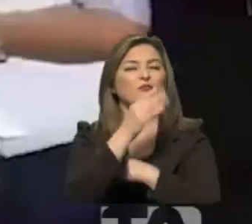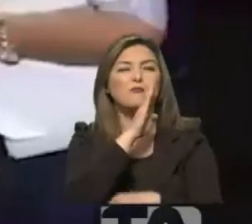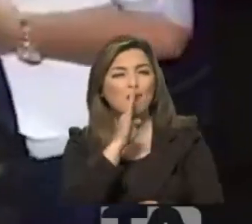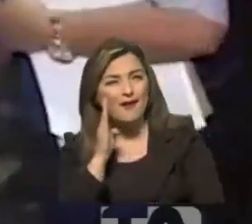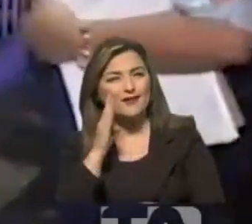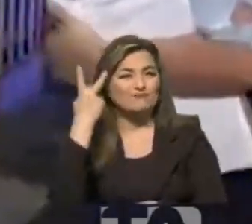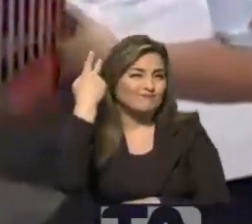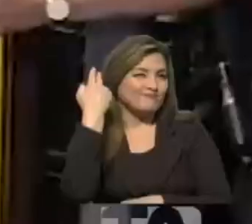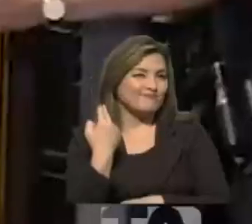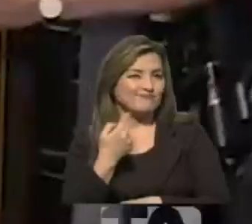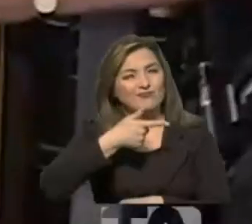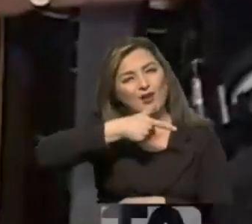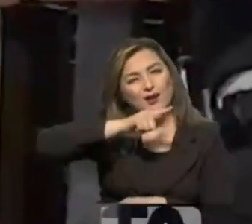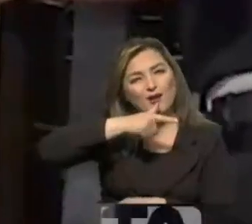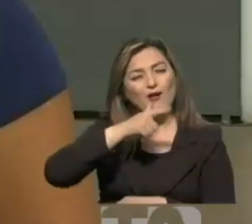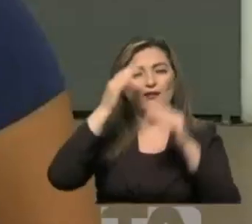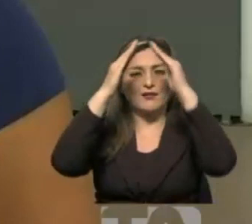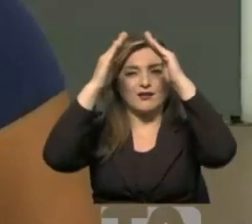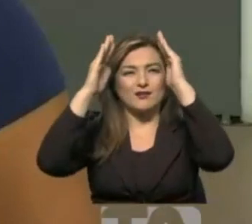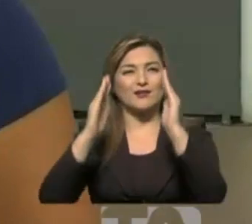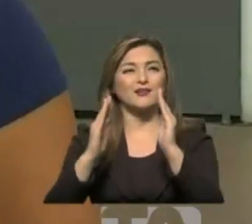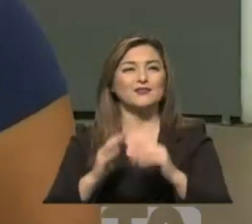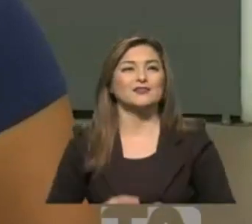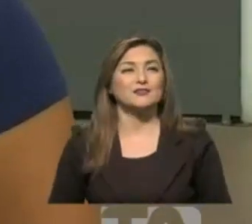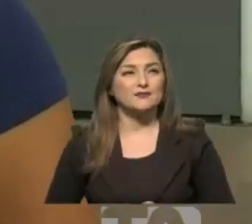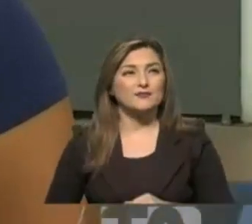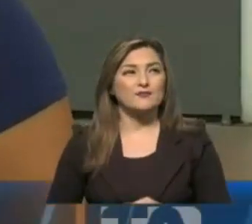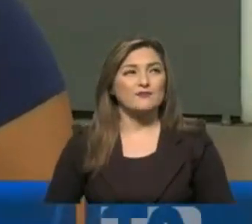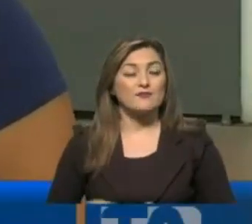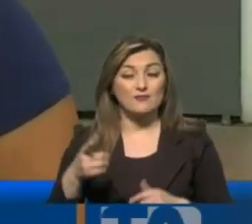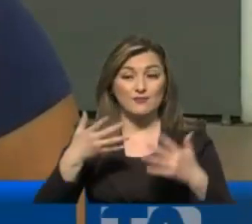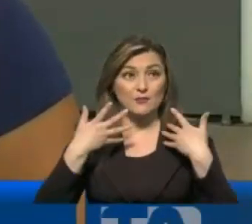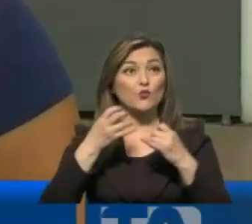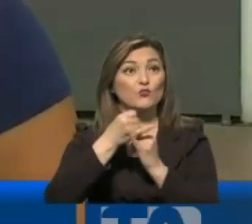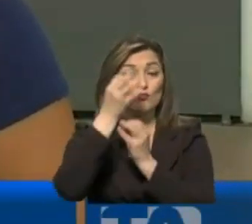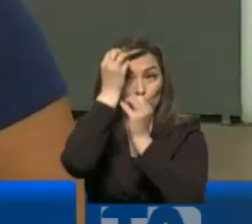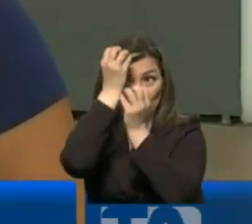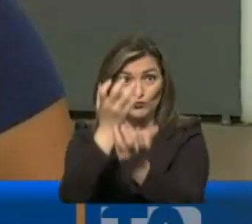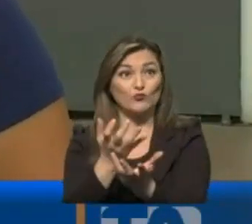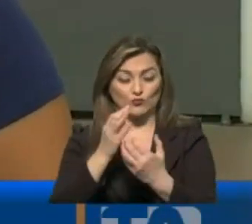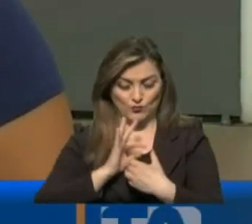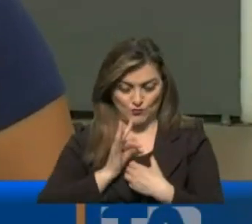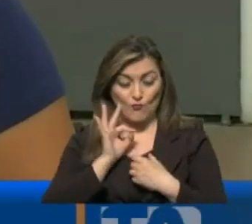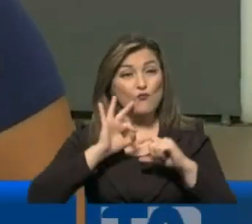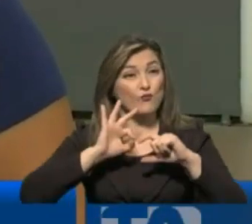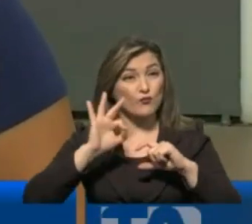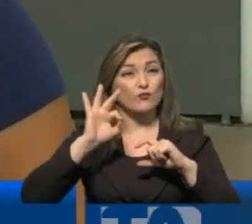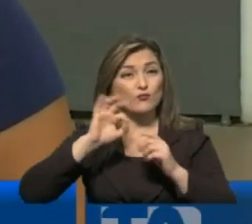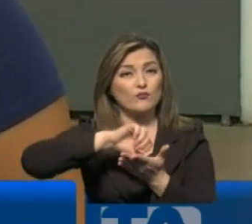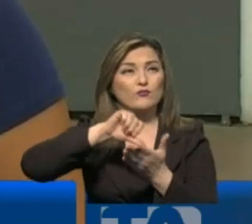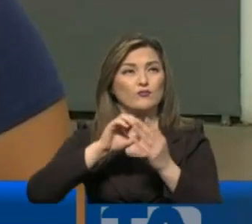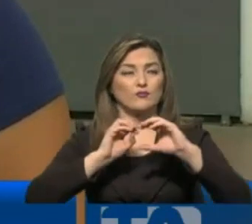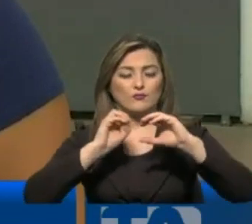bares, peluquerías, licoreras y viviendas. Esto mientras aquí en Guayaquil, según el último reporte epidemiológico, en la ciudad